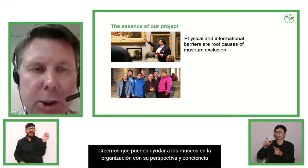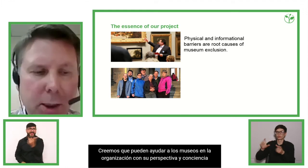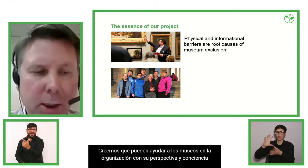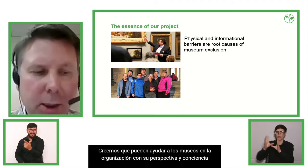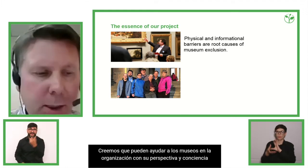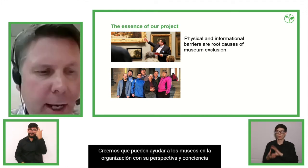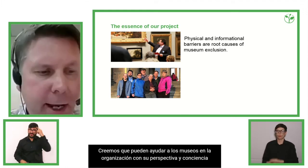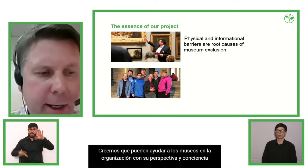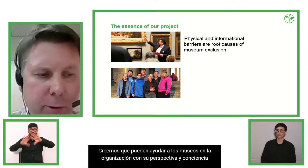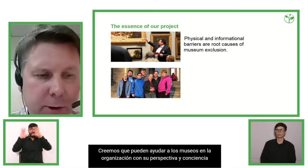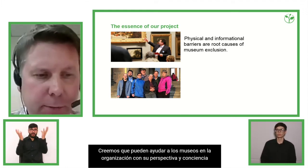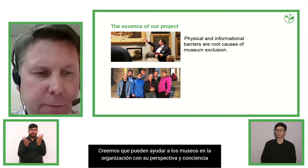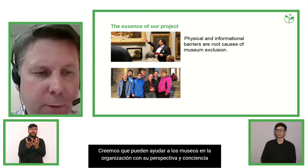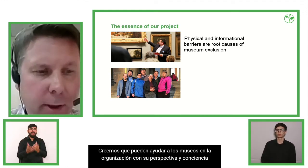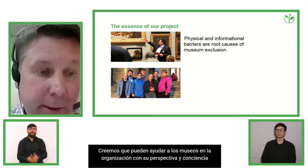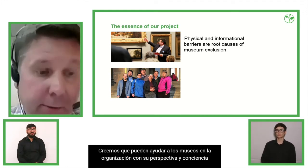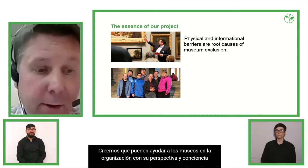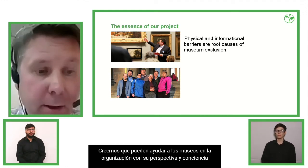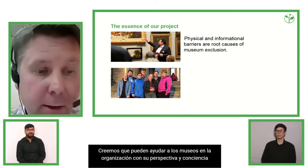Entonces,